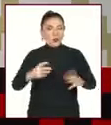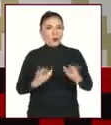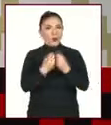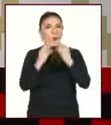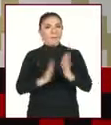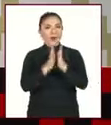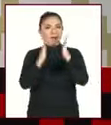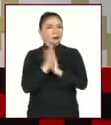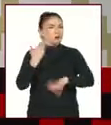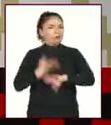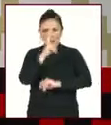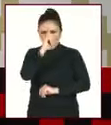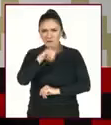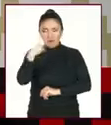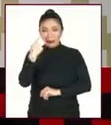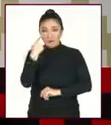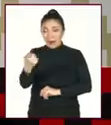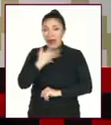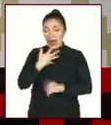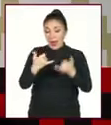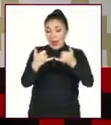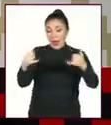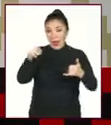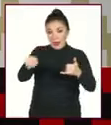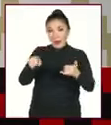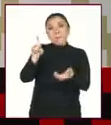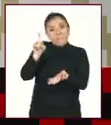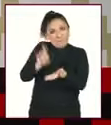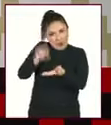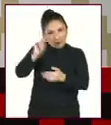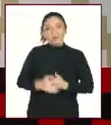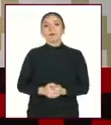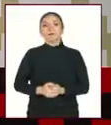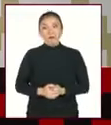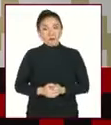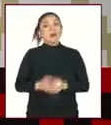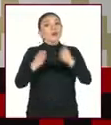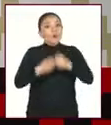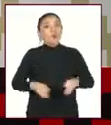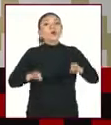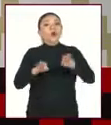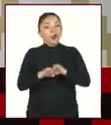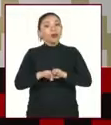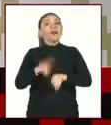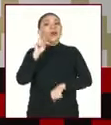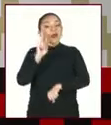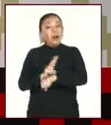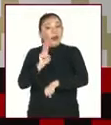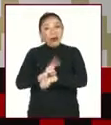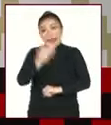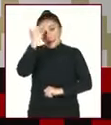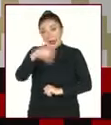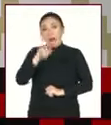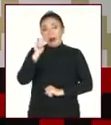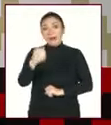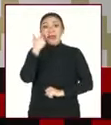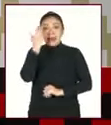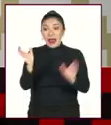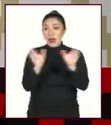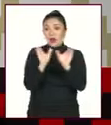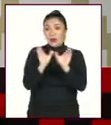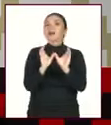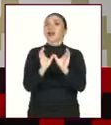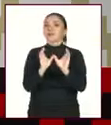Es fácil. Entren al enlace que aparece en el chat de comentarios. Es importante mencionarles que para obtenerla solo